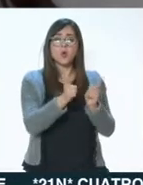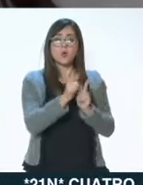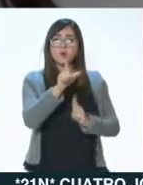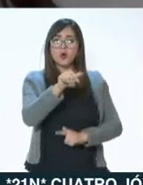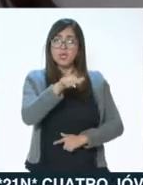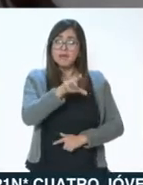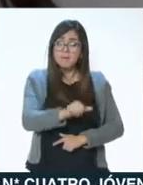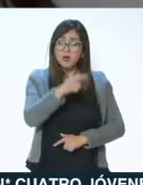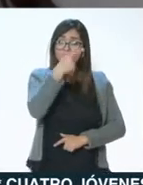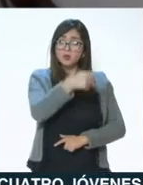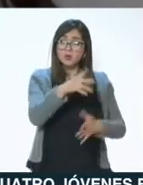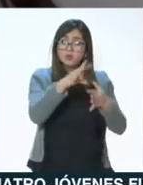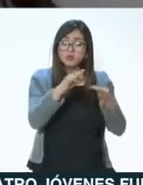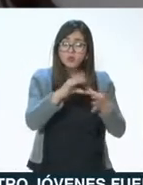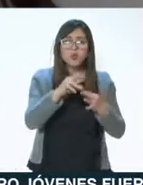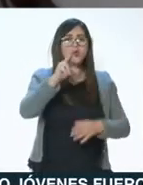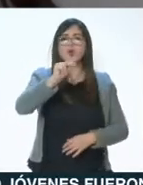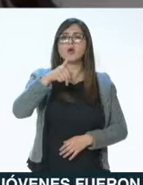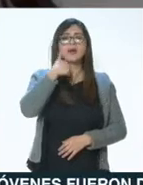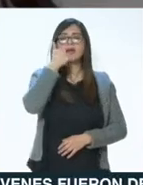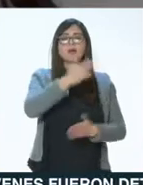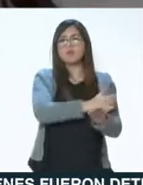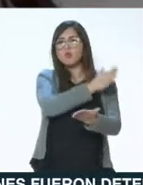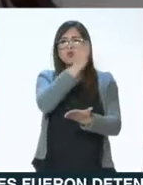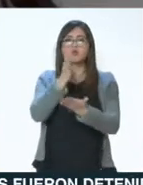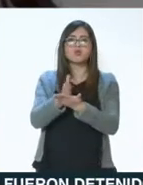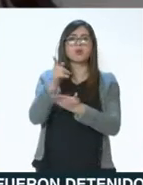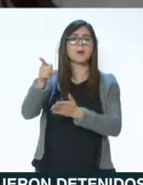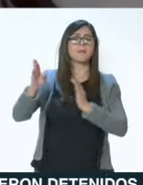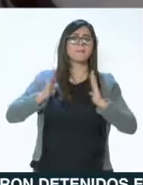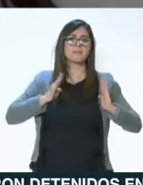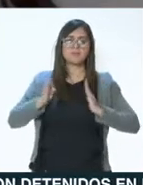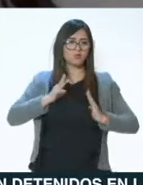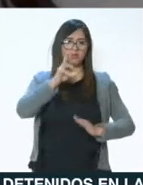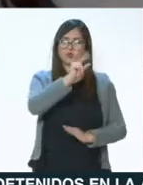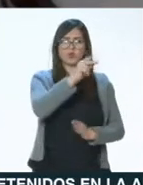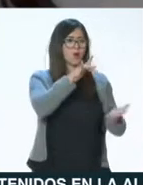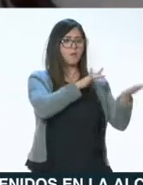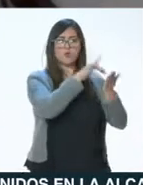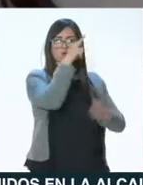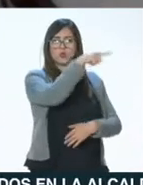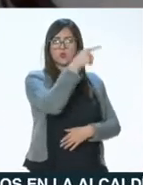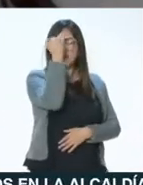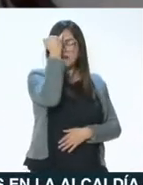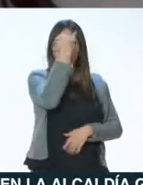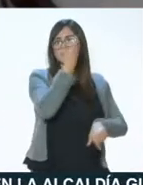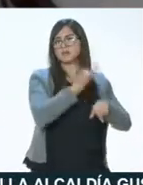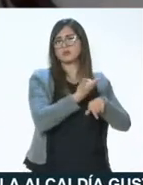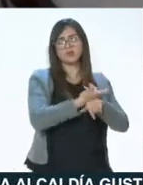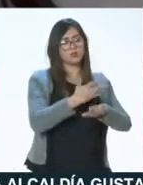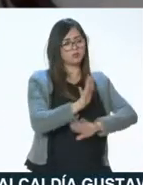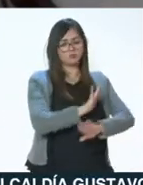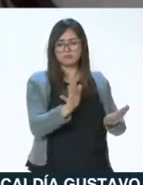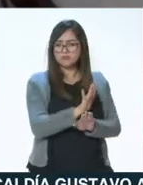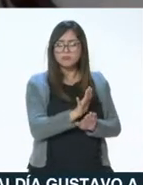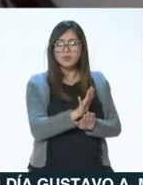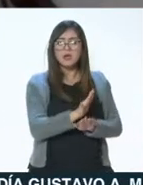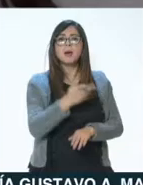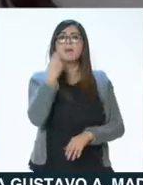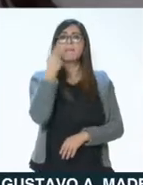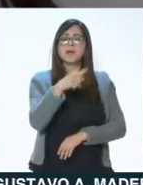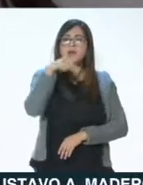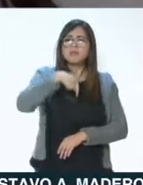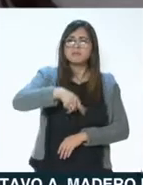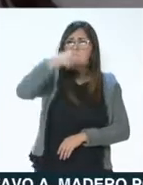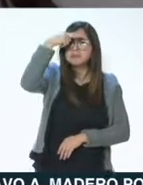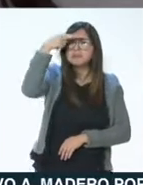documentos dice no estamos por ninguna intervención militar, no estamos apoyando eso. Entonces hay esa manera. Pero creo que en el caso de